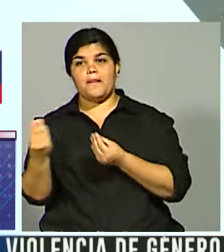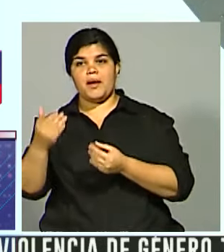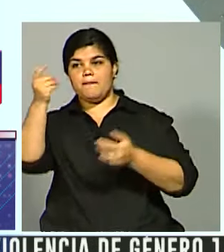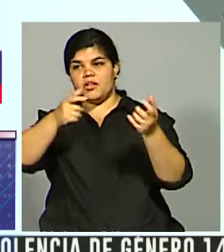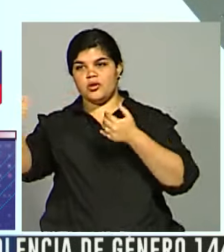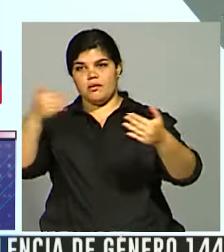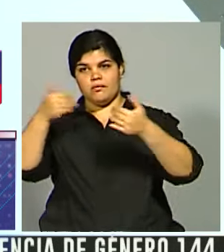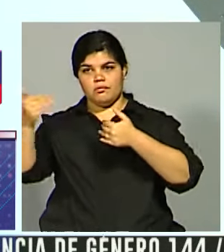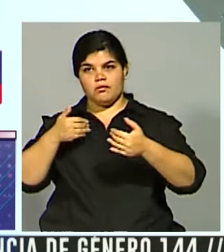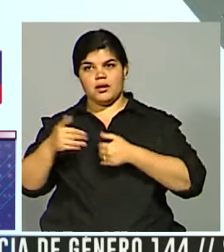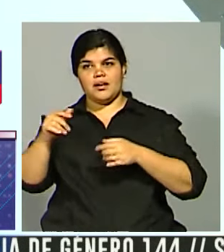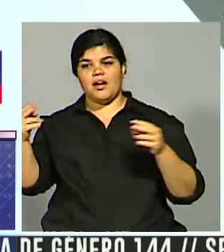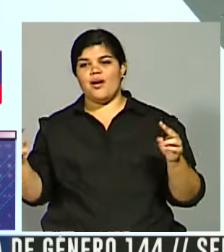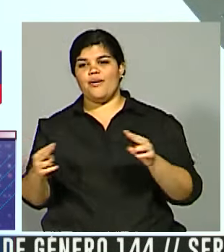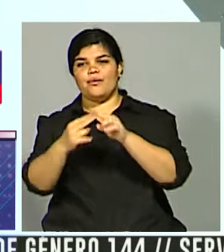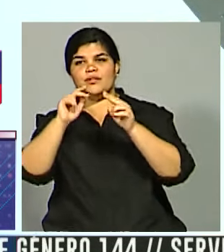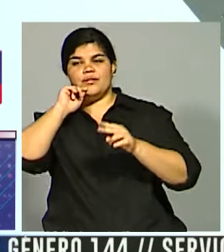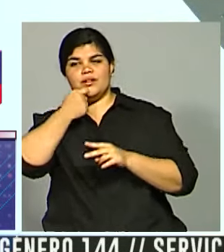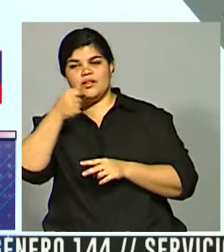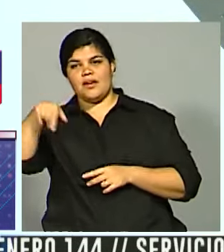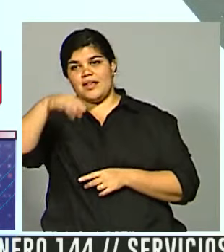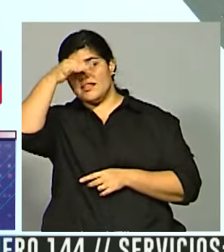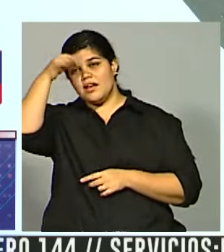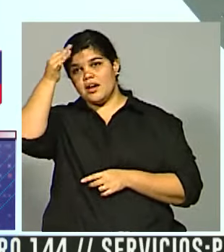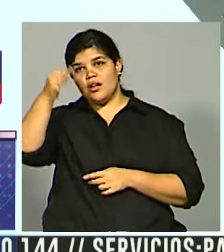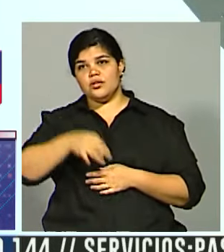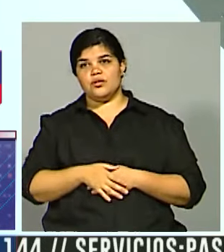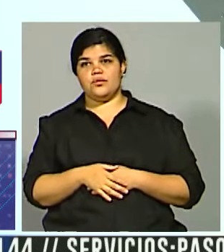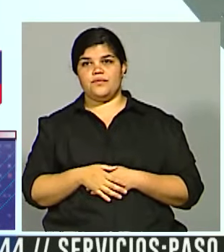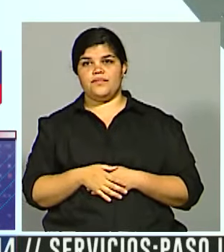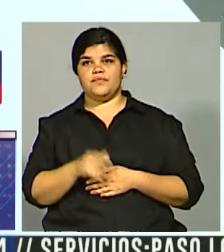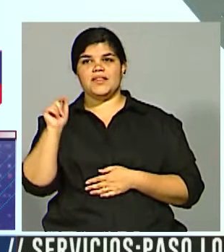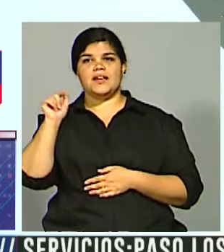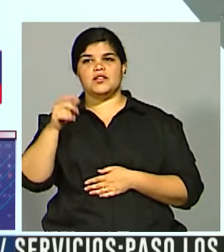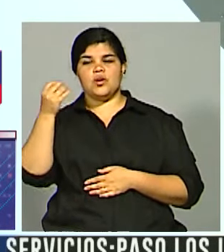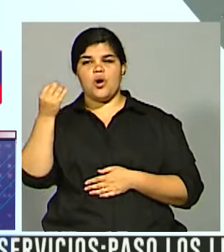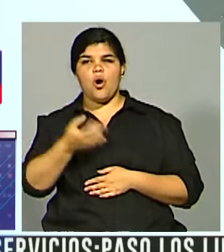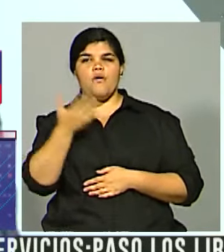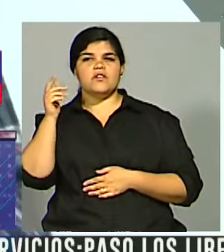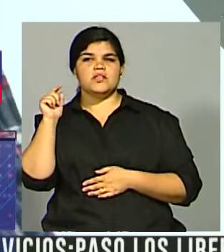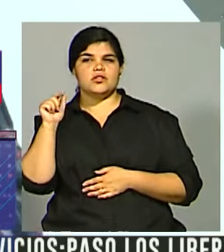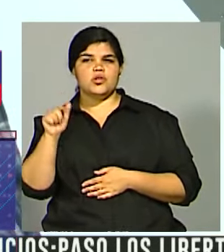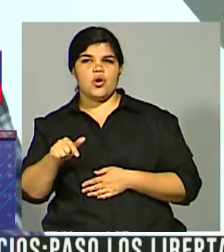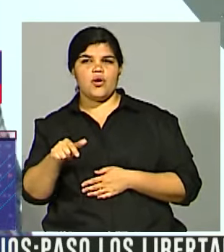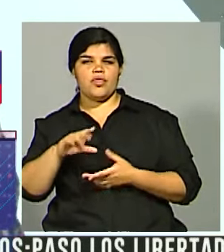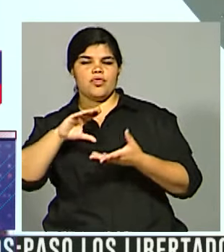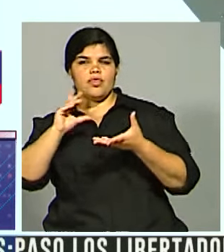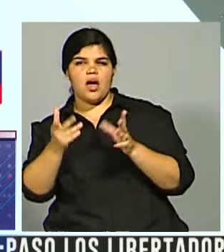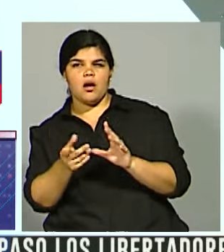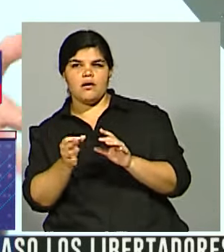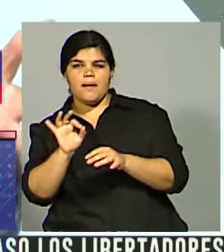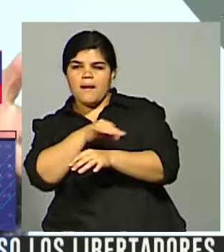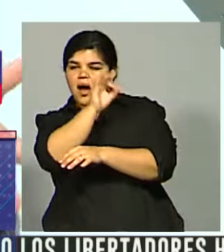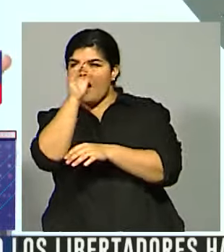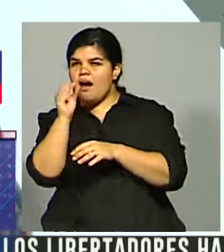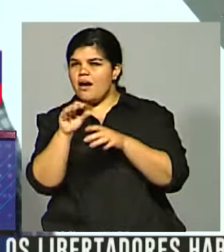se produzca ese encuentro tan bonito que es el teatro, ese oficio de esos que van quedando como artesanales, ¿no? En donde está uno ahí